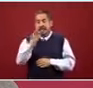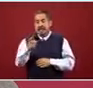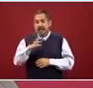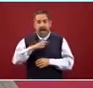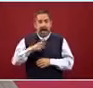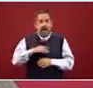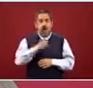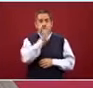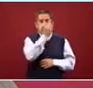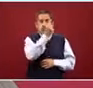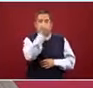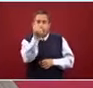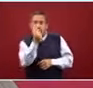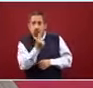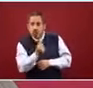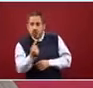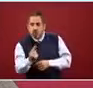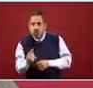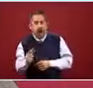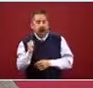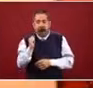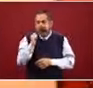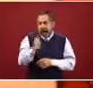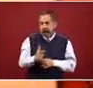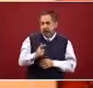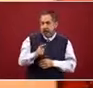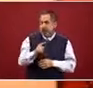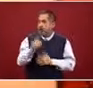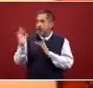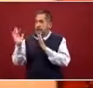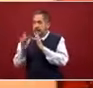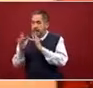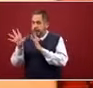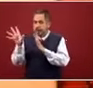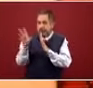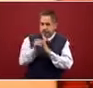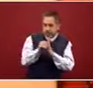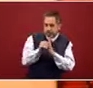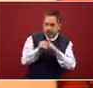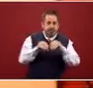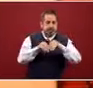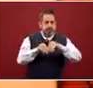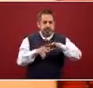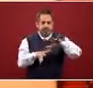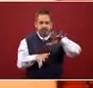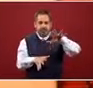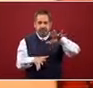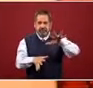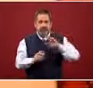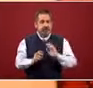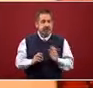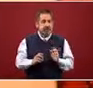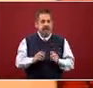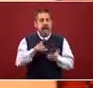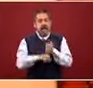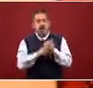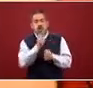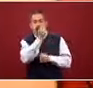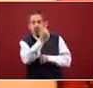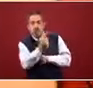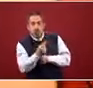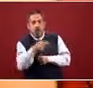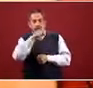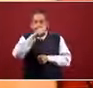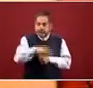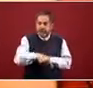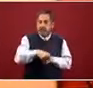caso en donde ha habido contagio en el sitio, en el país, y no solamente casos importados.